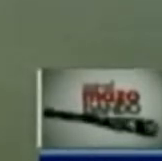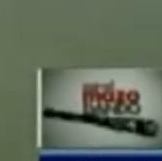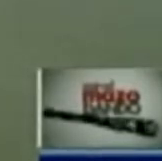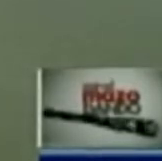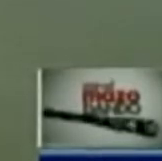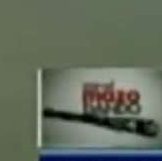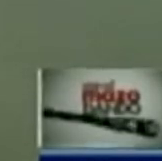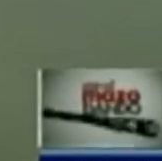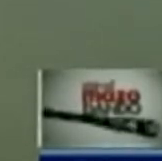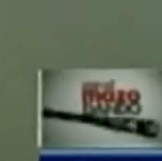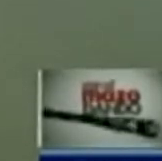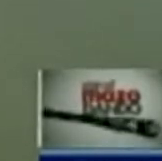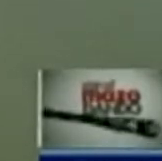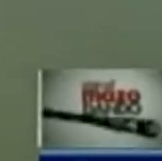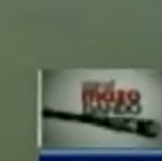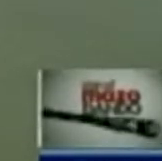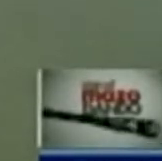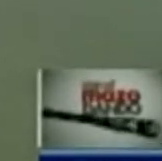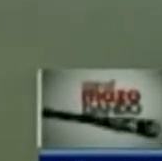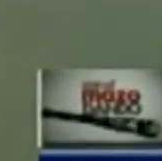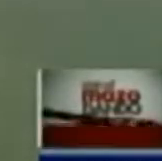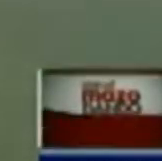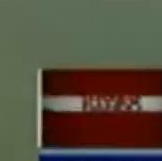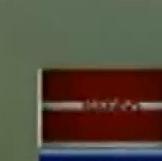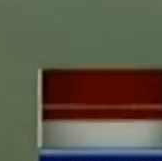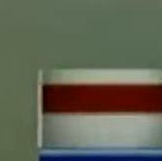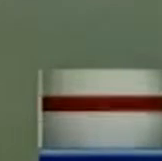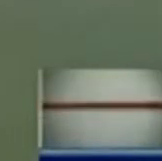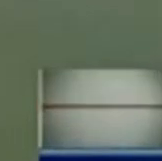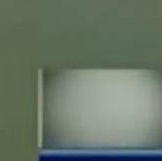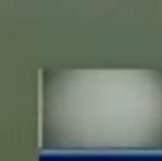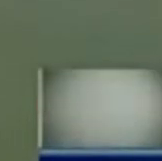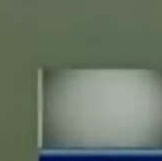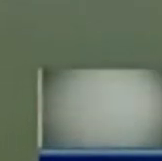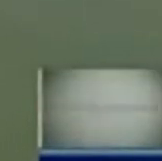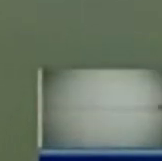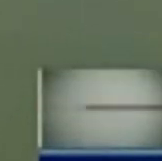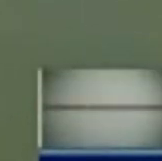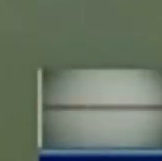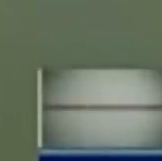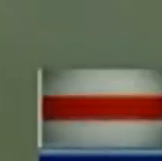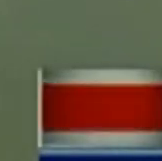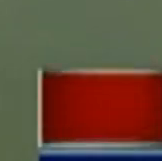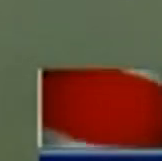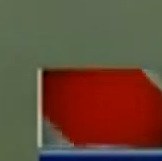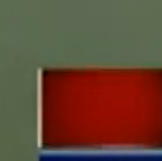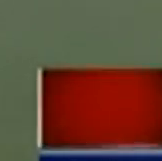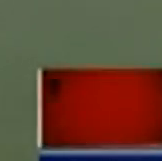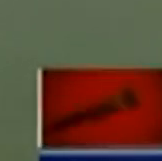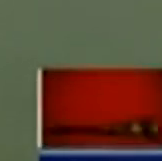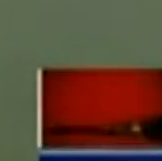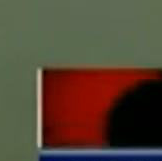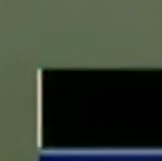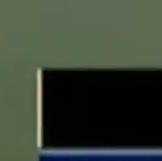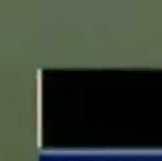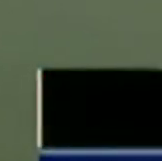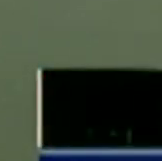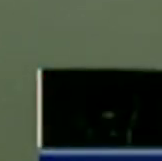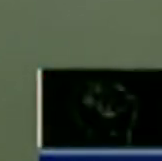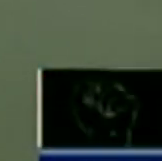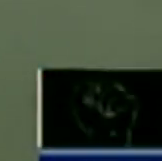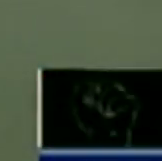pueblo pueblo levanta la cara que a la noche oscura le llega su